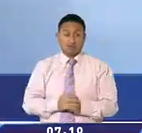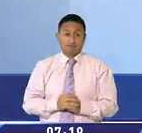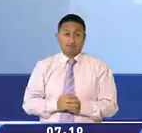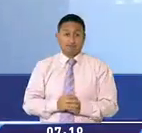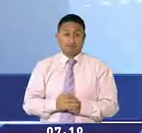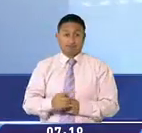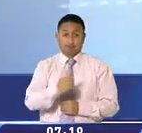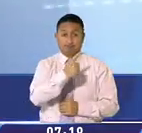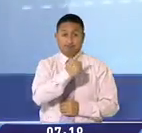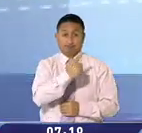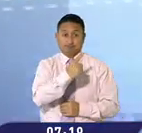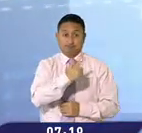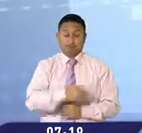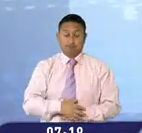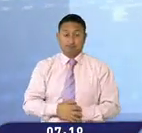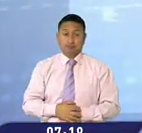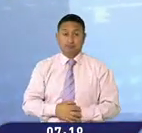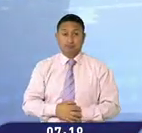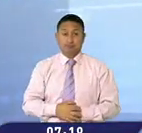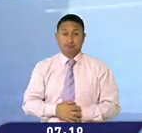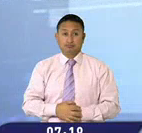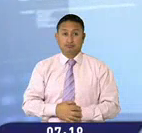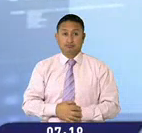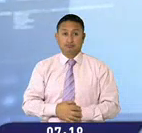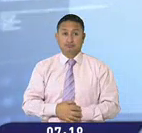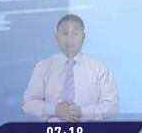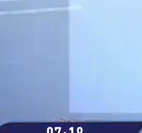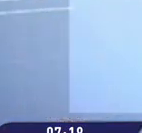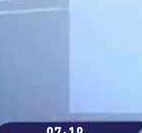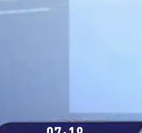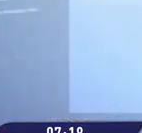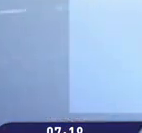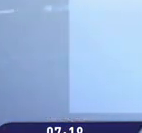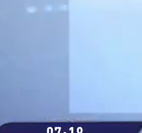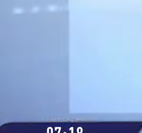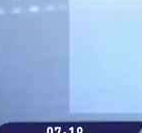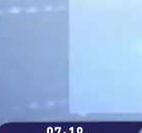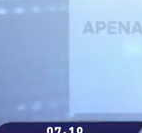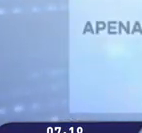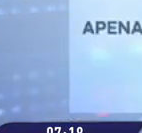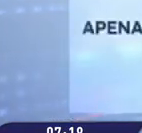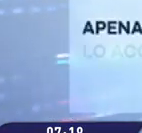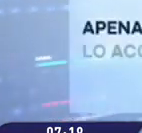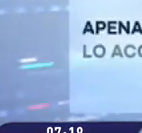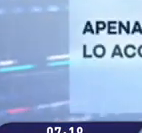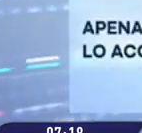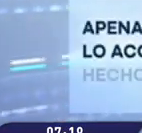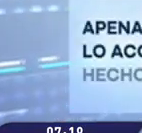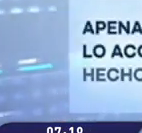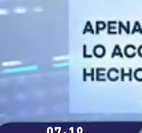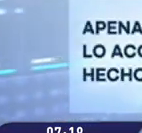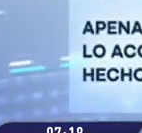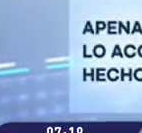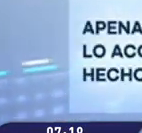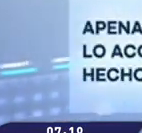la solicitud de certificados de vacunación a niños desde los 5 años, el centro comercial está a la espera